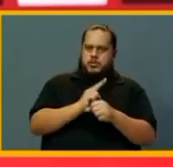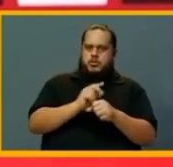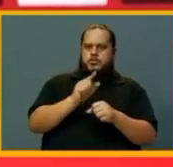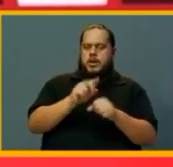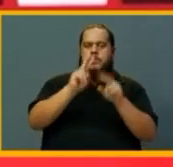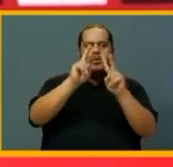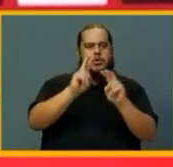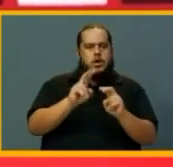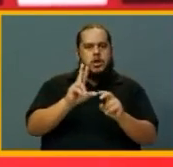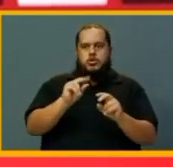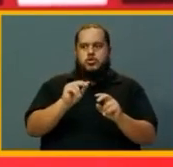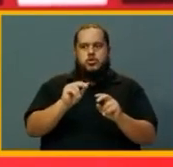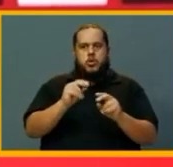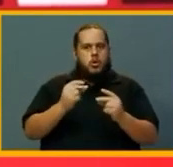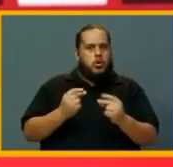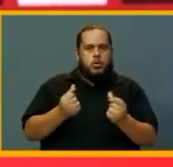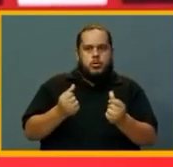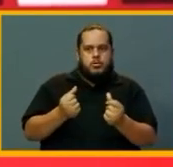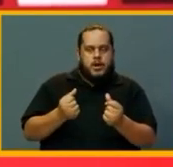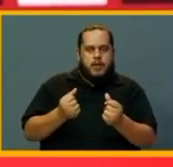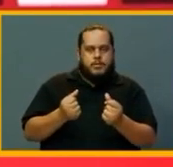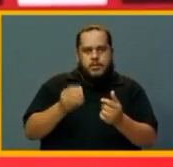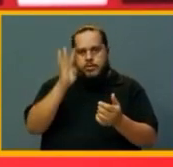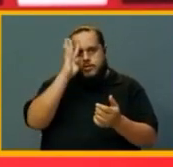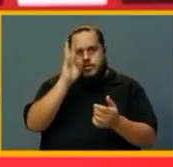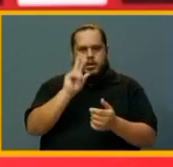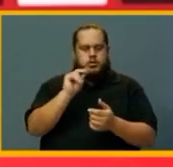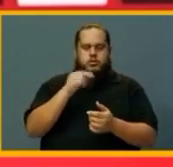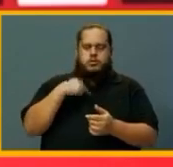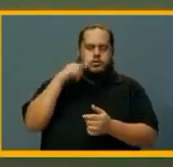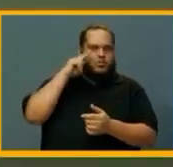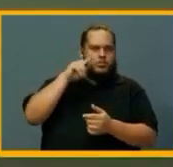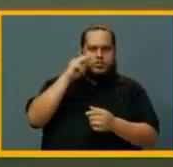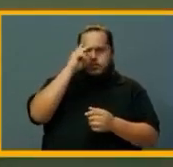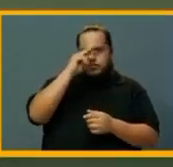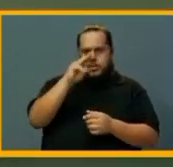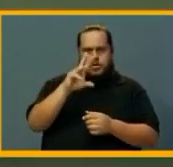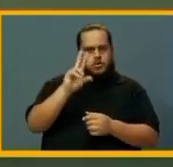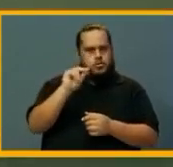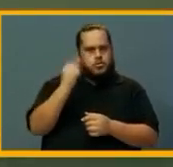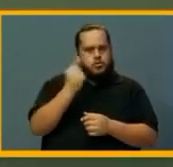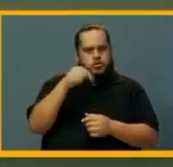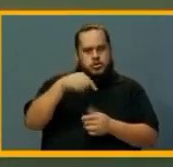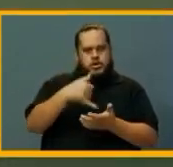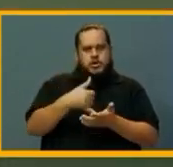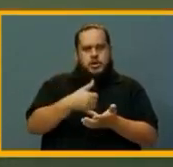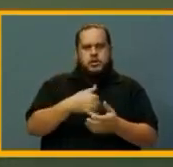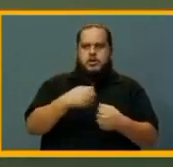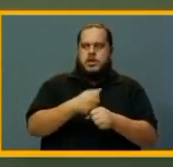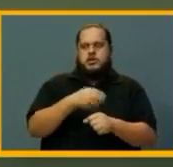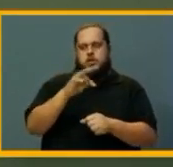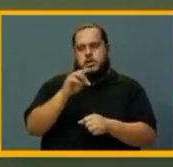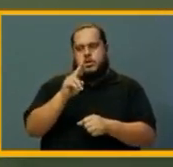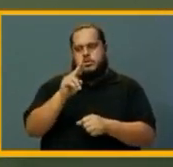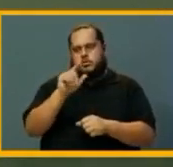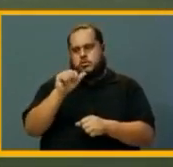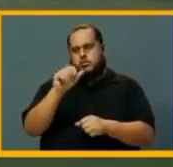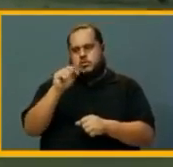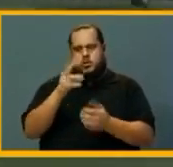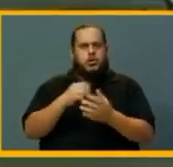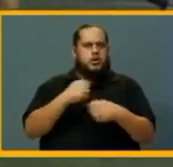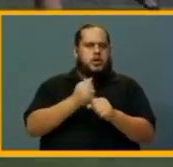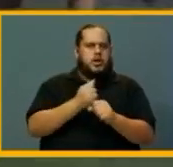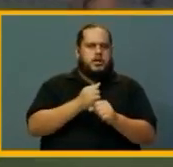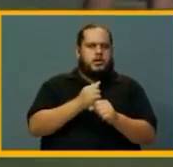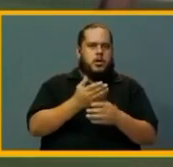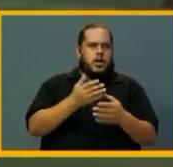no de improvisar. Nosotros hemos visto a México no solo en este torneo, sino lo que hizo en Tulón, lo que hizo en los Panamericanos de Honduras. Que